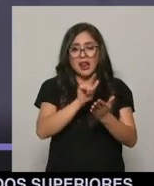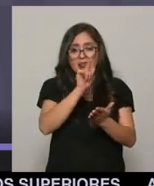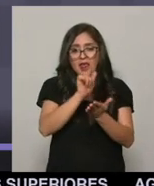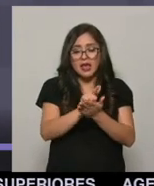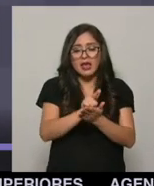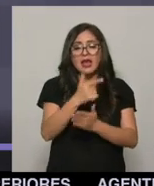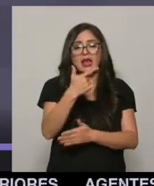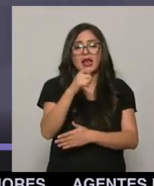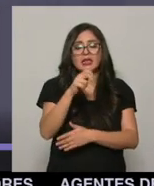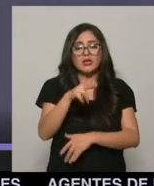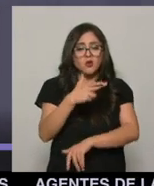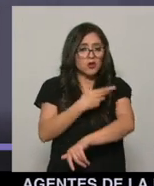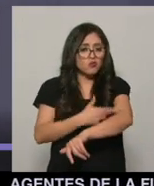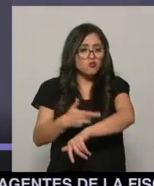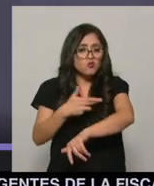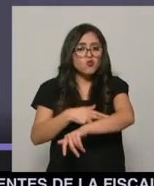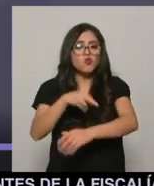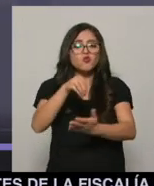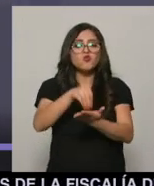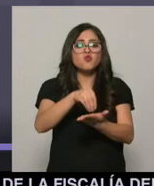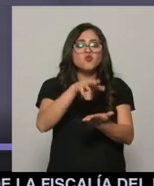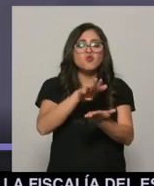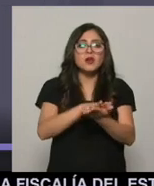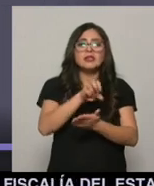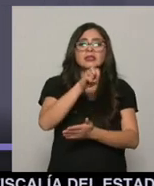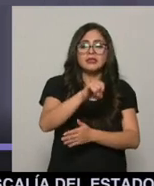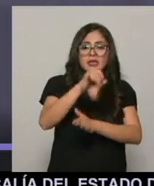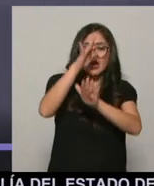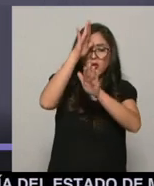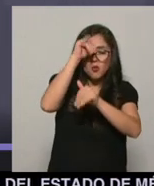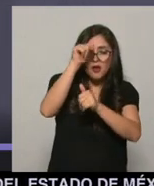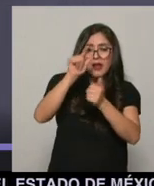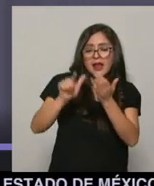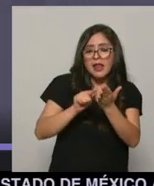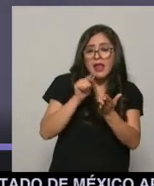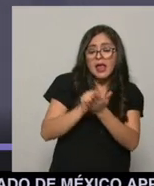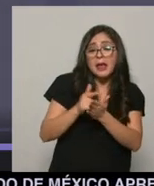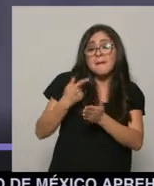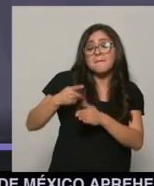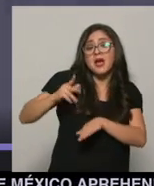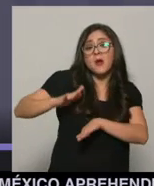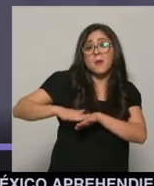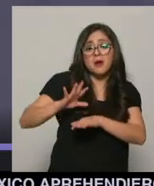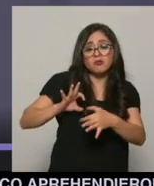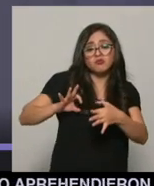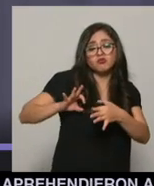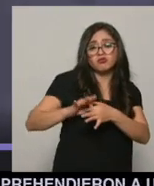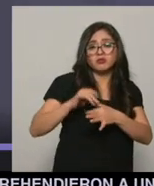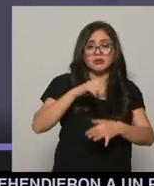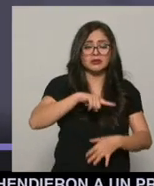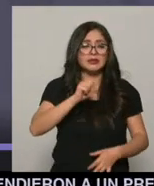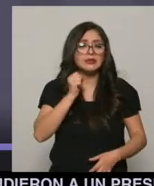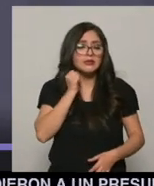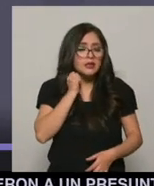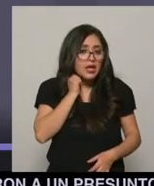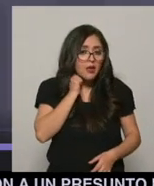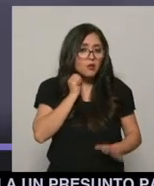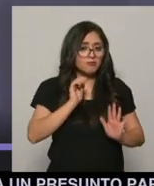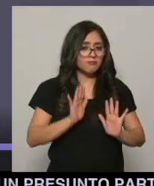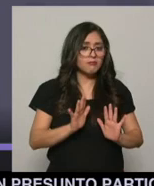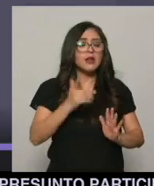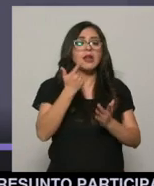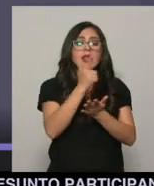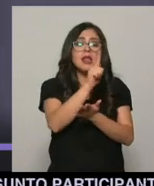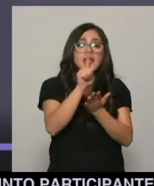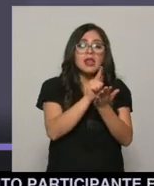están previstas por la ley, sobre todo en el caso del Senado, con toda claridad. Dice la ley que los integrantes